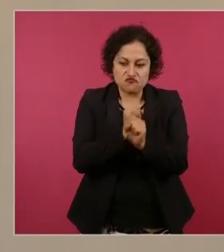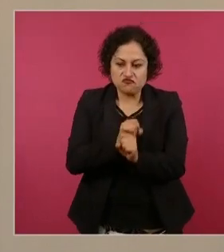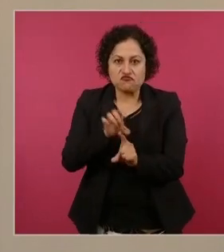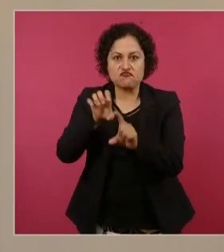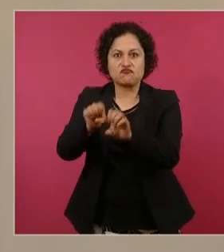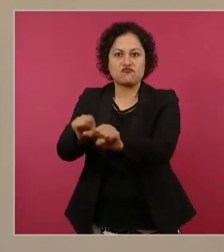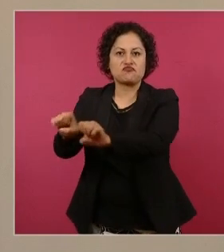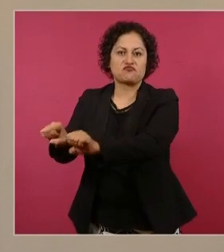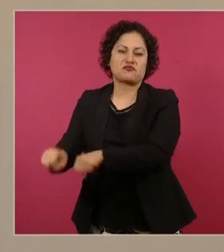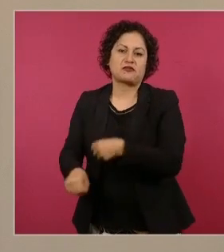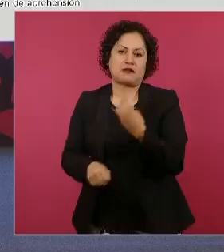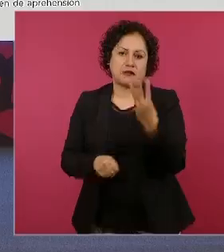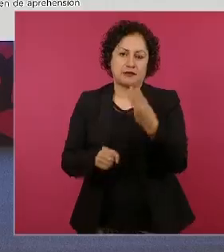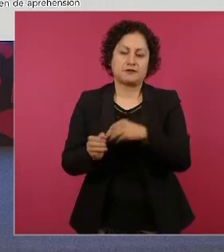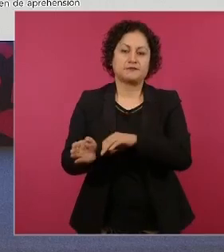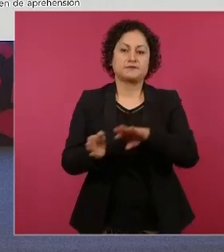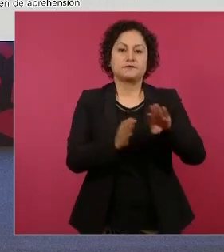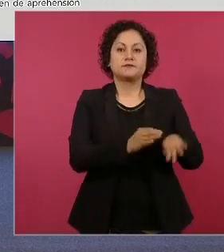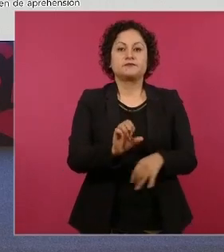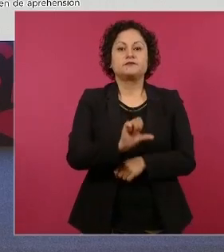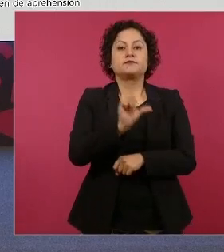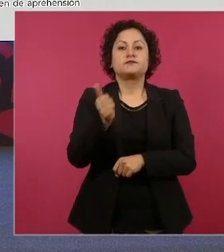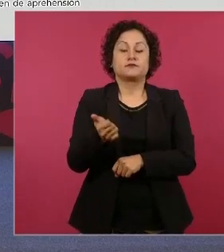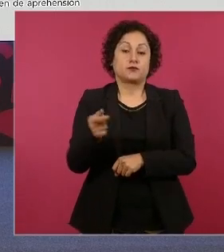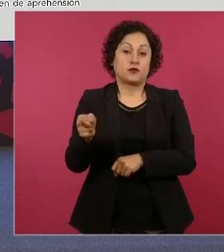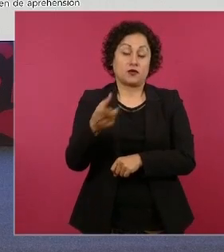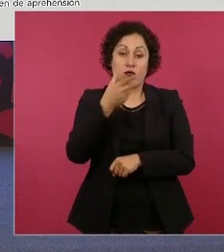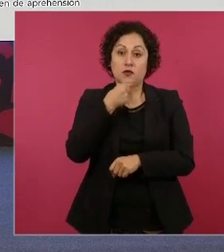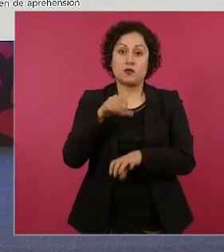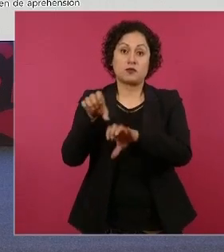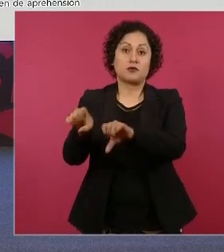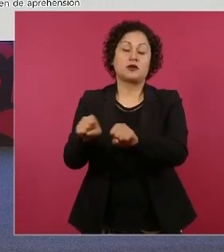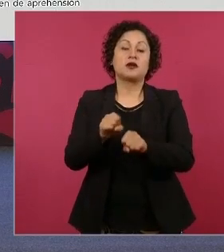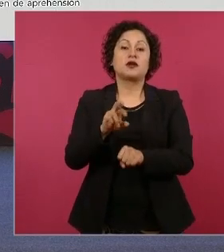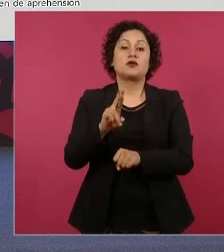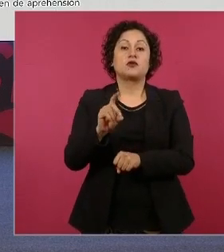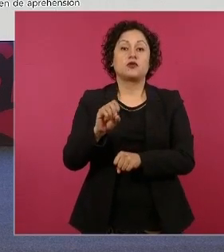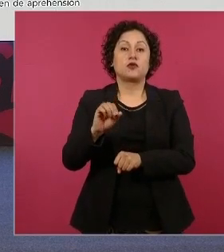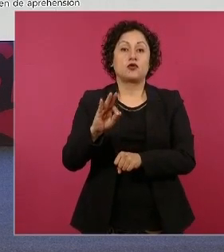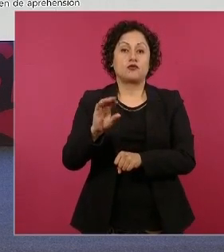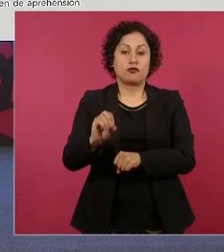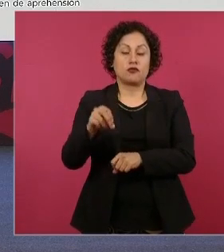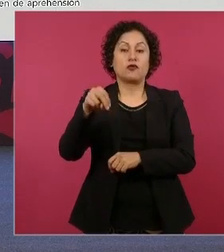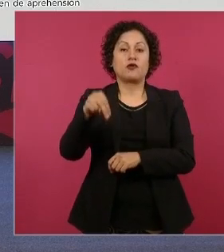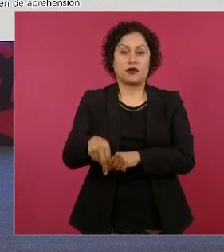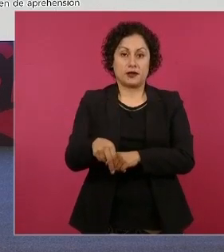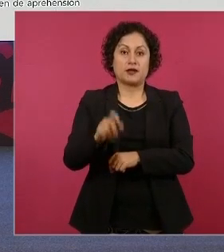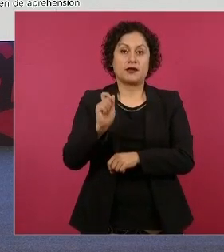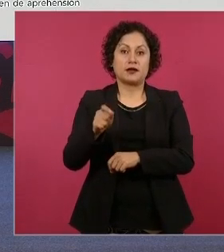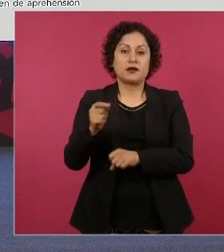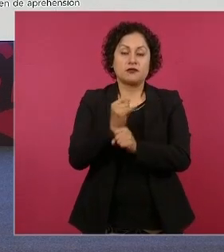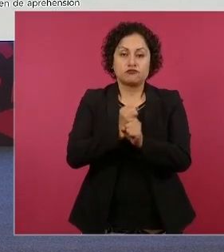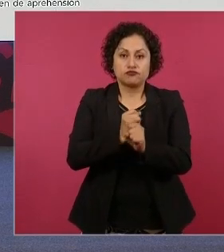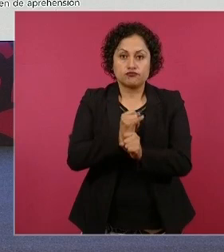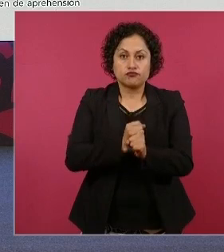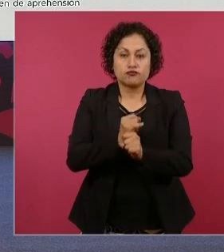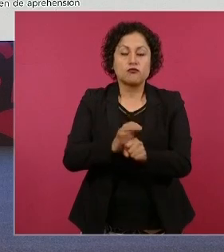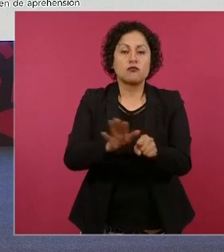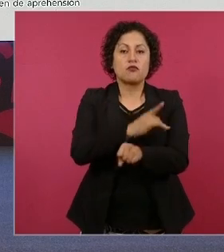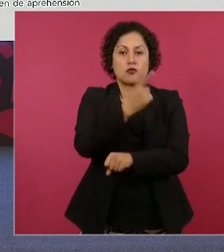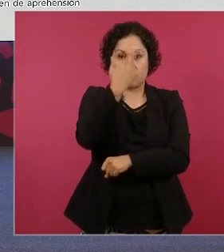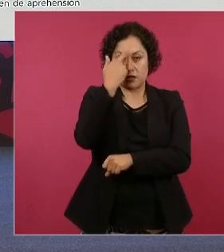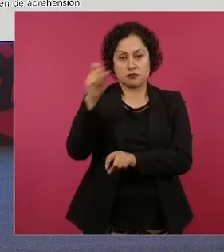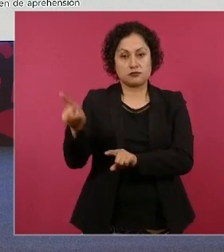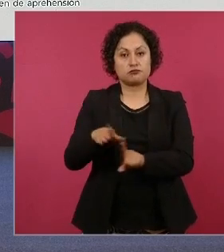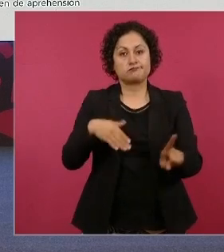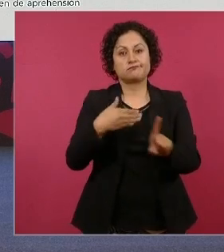Vinculaciones a proceso, tenemos a Rodolfo N. por el delito de feminicidio en grado de tentativa en agravio de